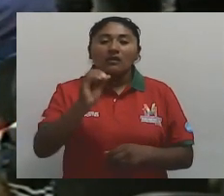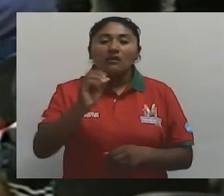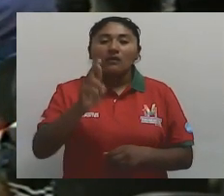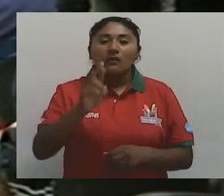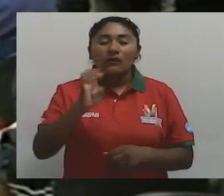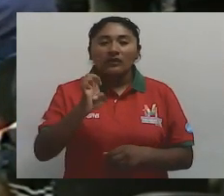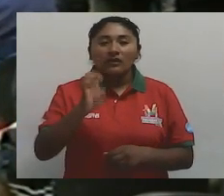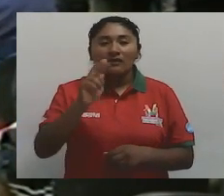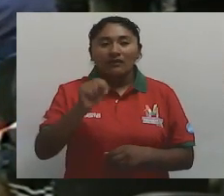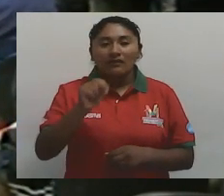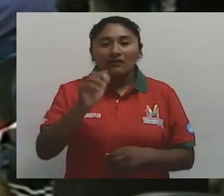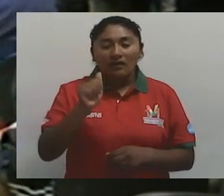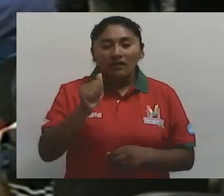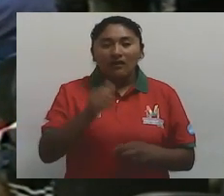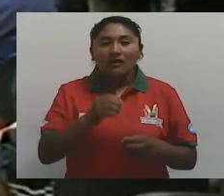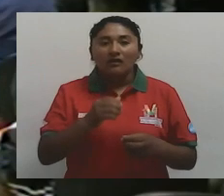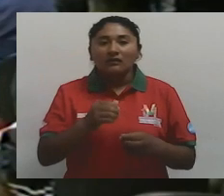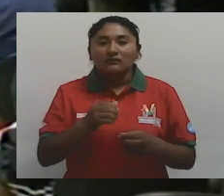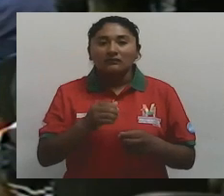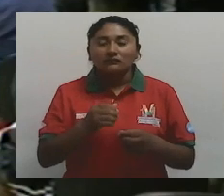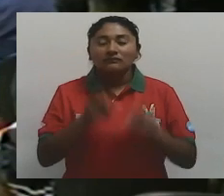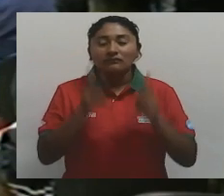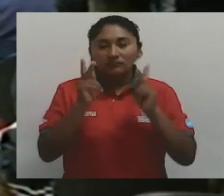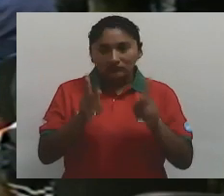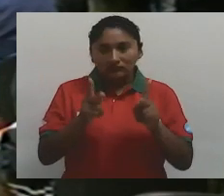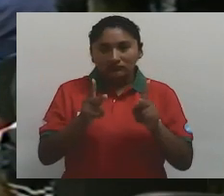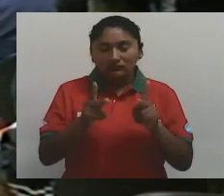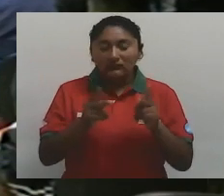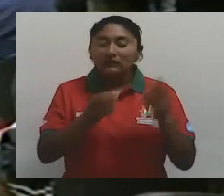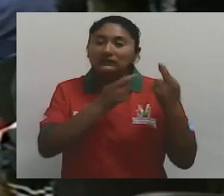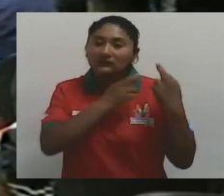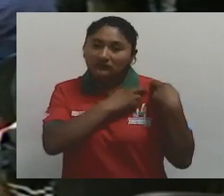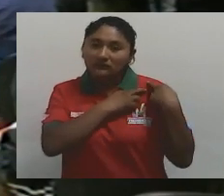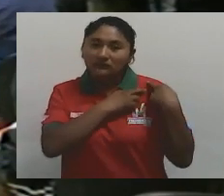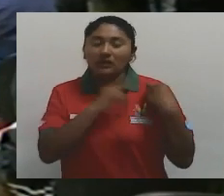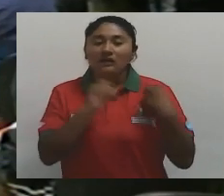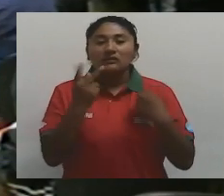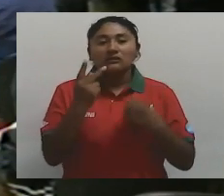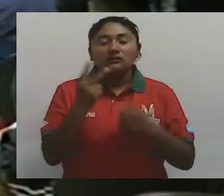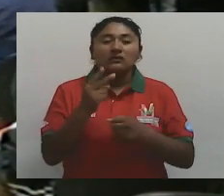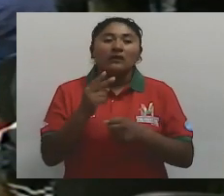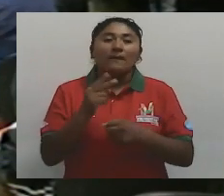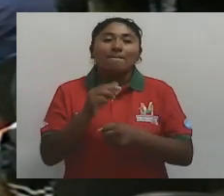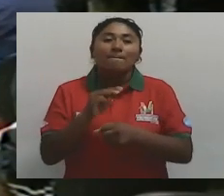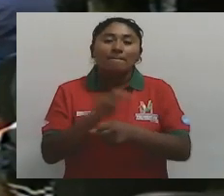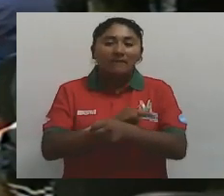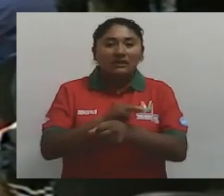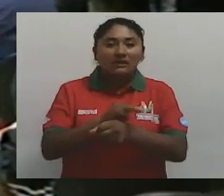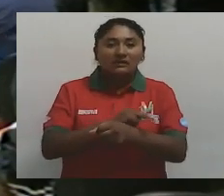del Viceministerio de Formación Deportiva.